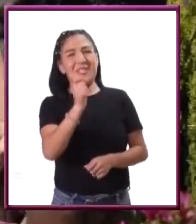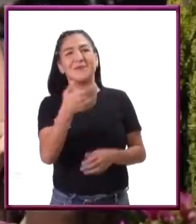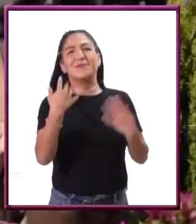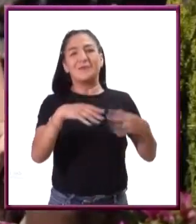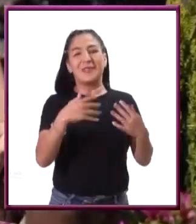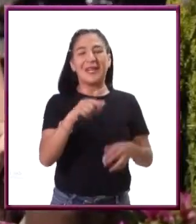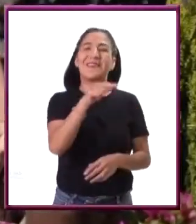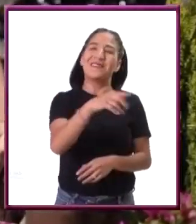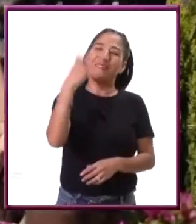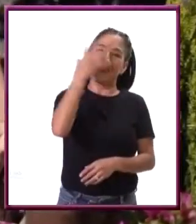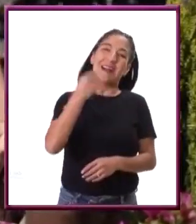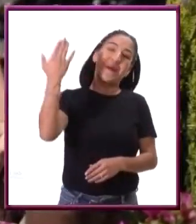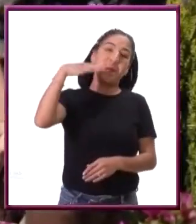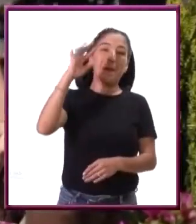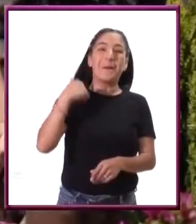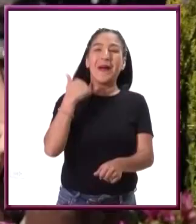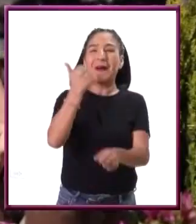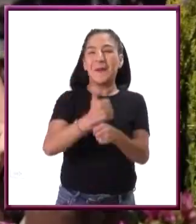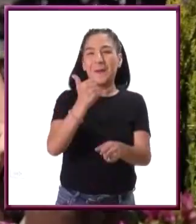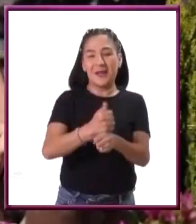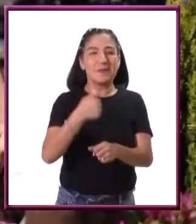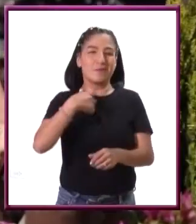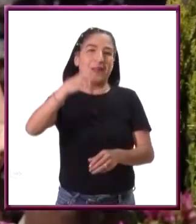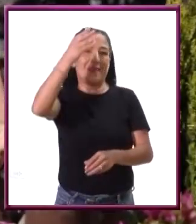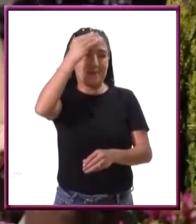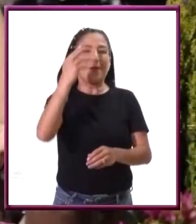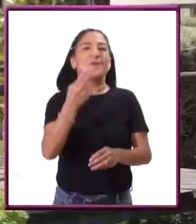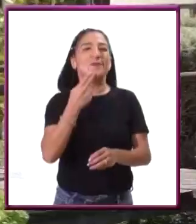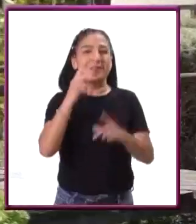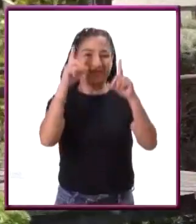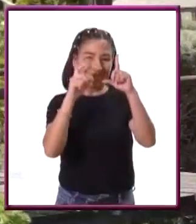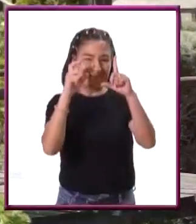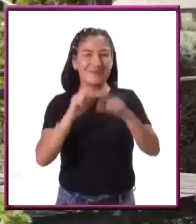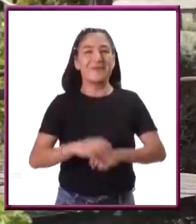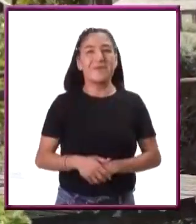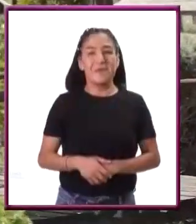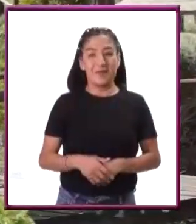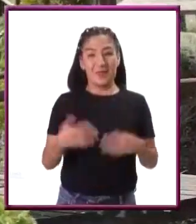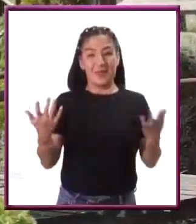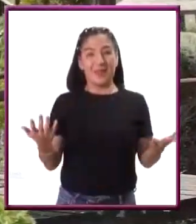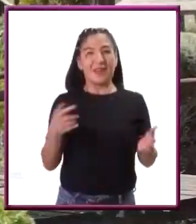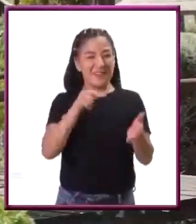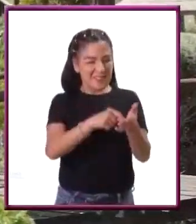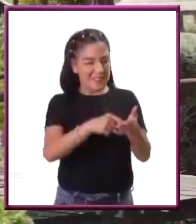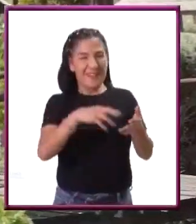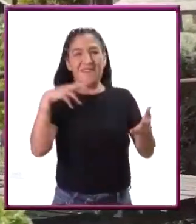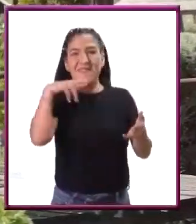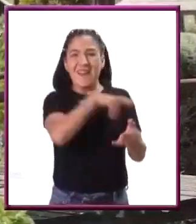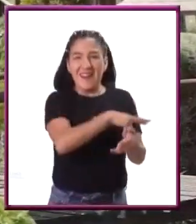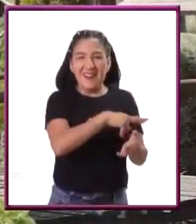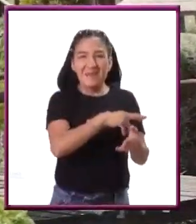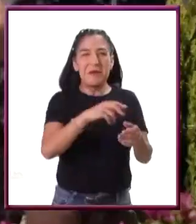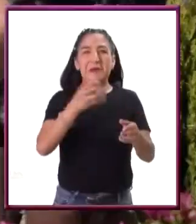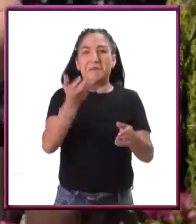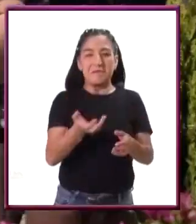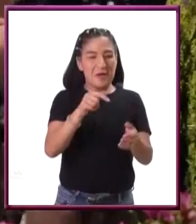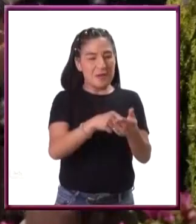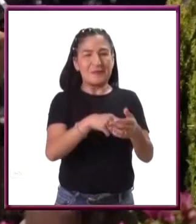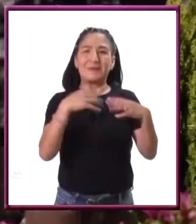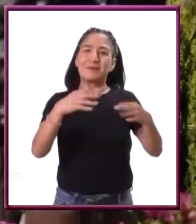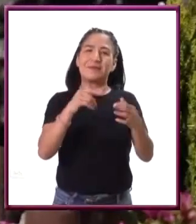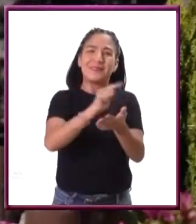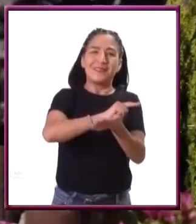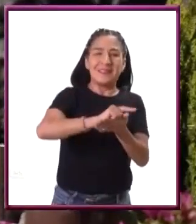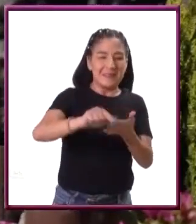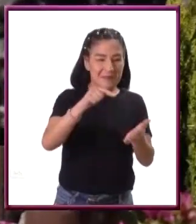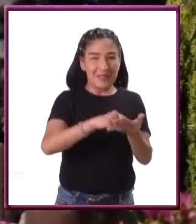¡Ay, aquí es linda! Era de mi abuelito y estoy aprendiendo a usarla. Sólida, rápida, óptica